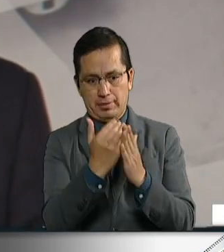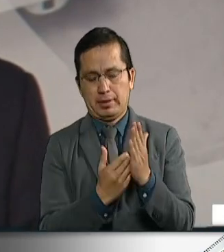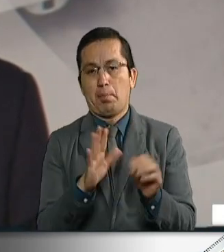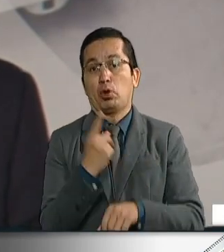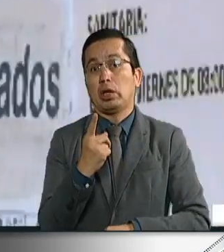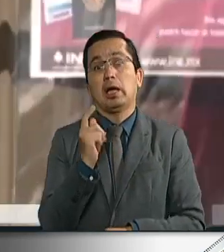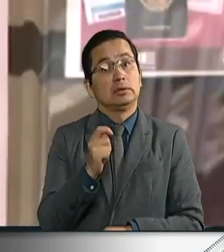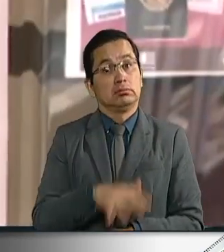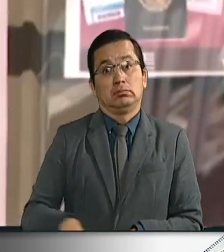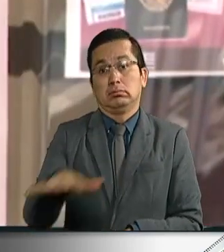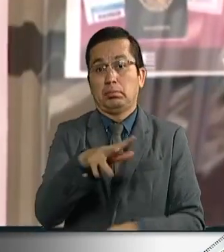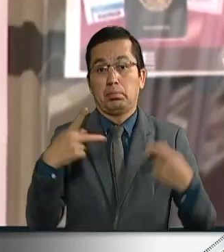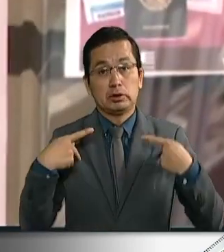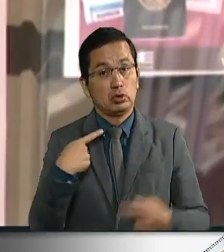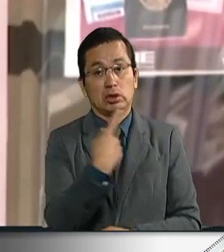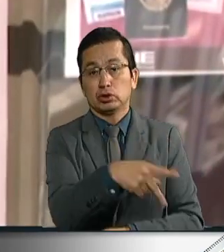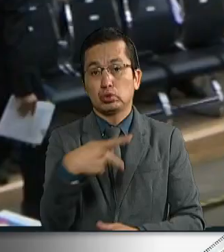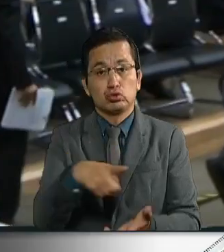derechos fundamentales.